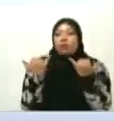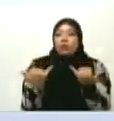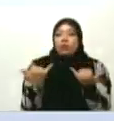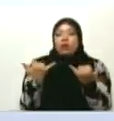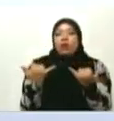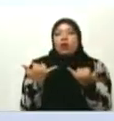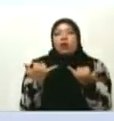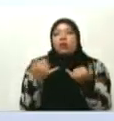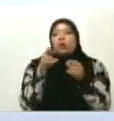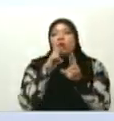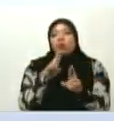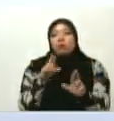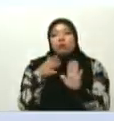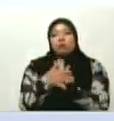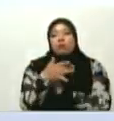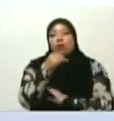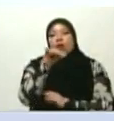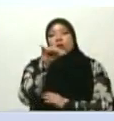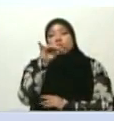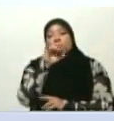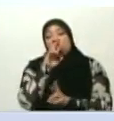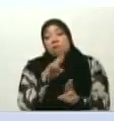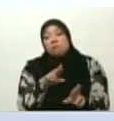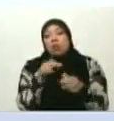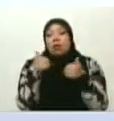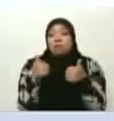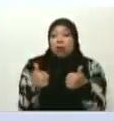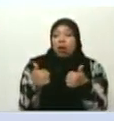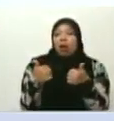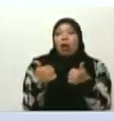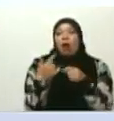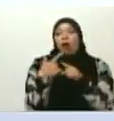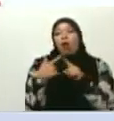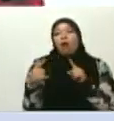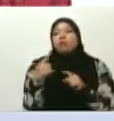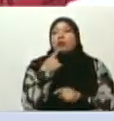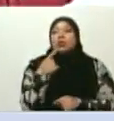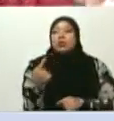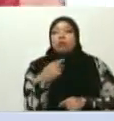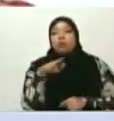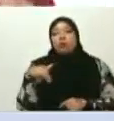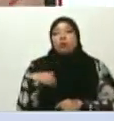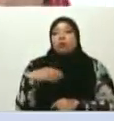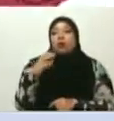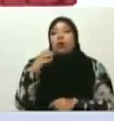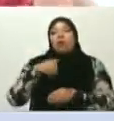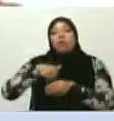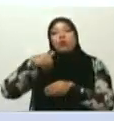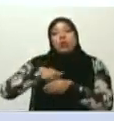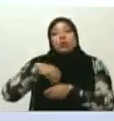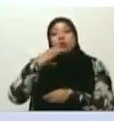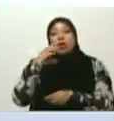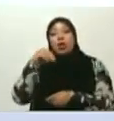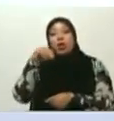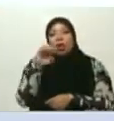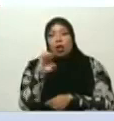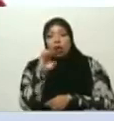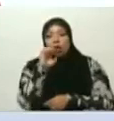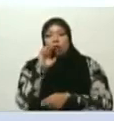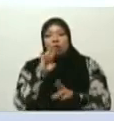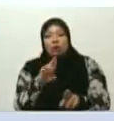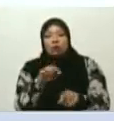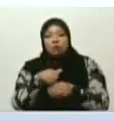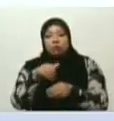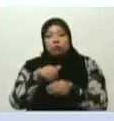los hechos con respuestas acertadas. Cuando nosotros decimos que el CNE puede decir mañana que son las elecciones,